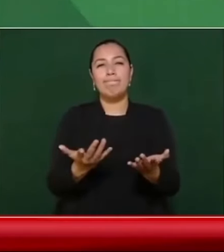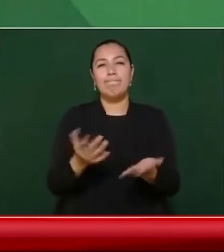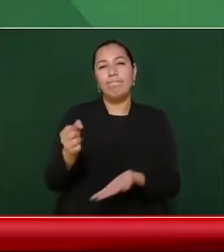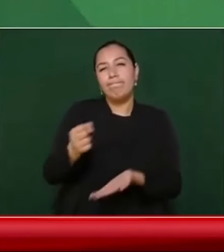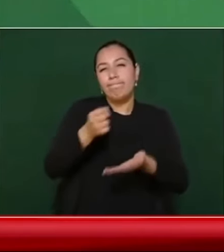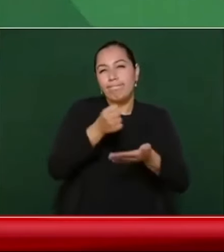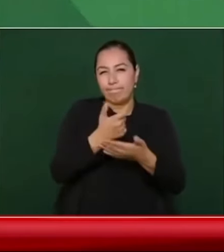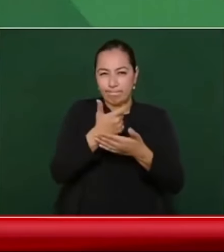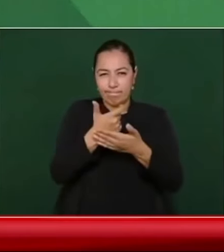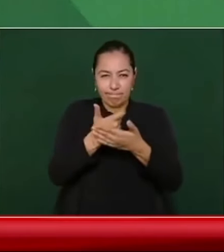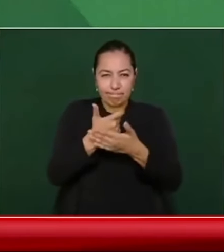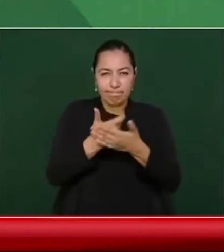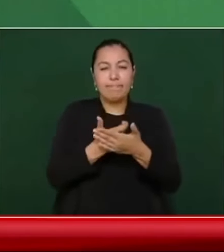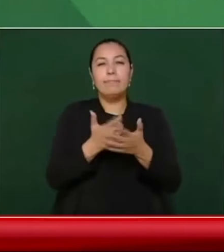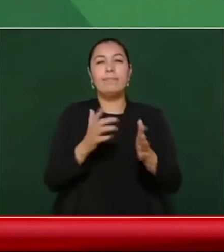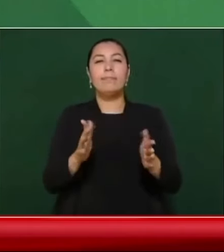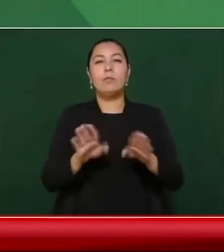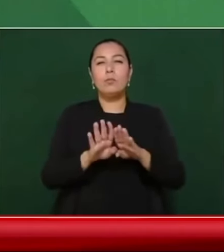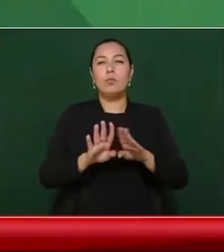en el mercado